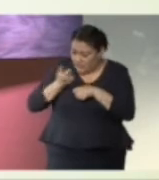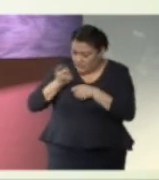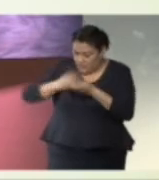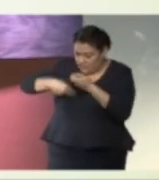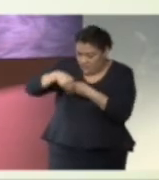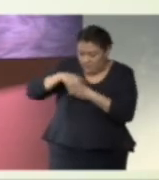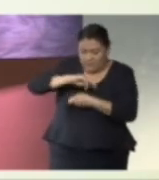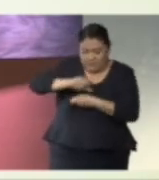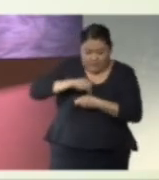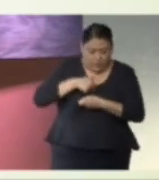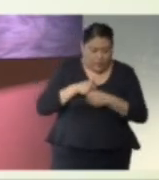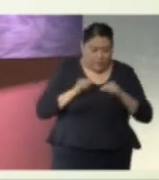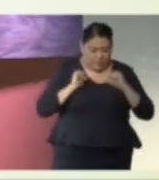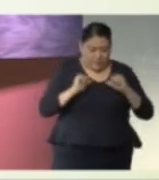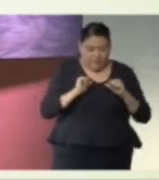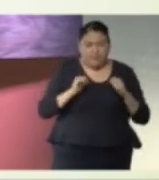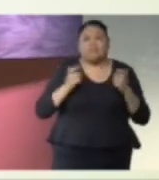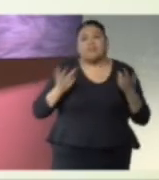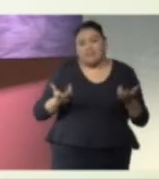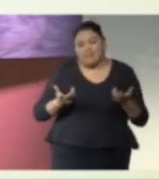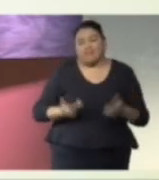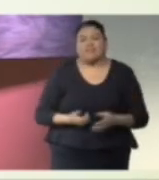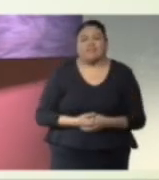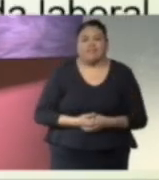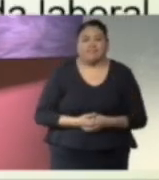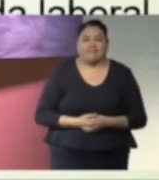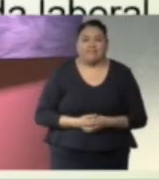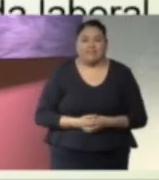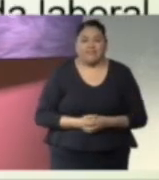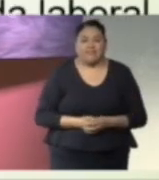tener ciertos satisfactores.